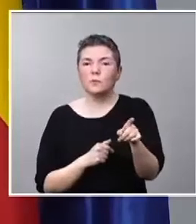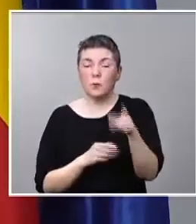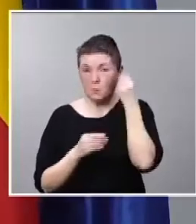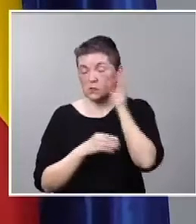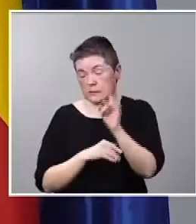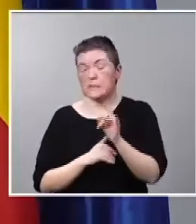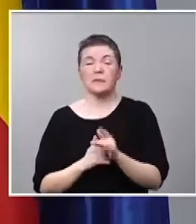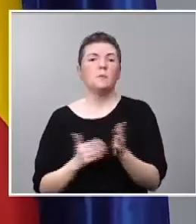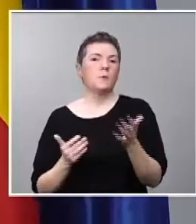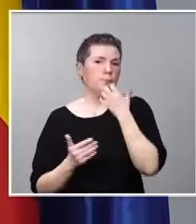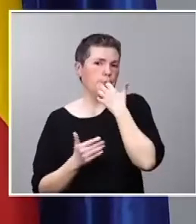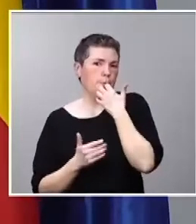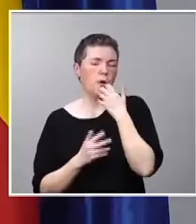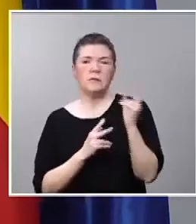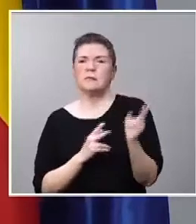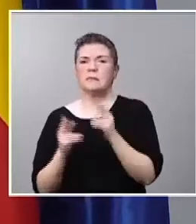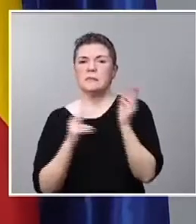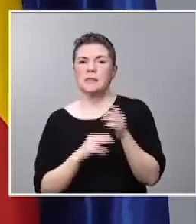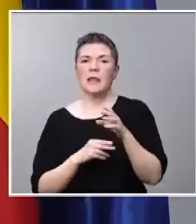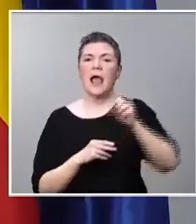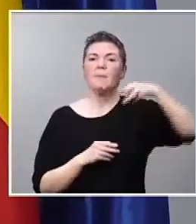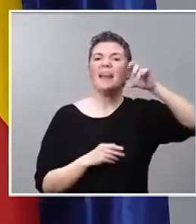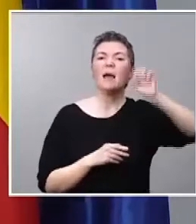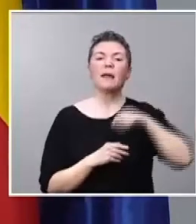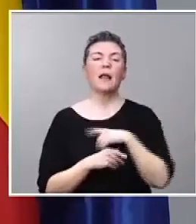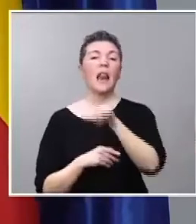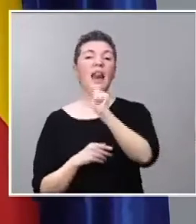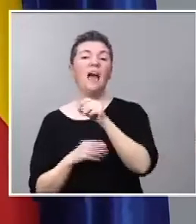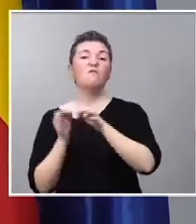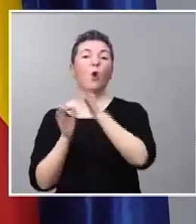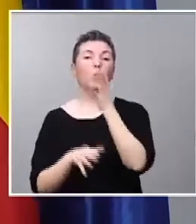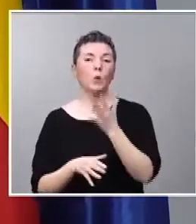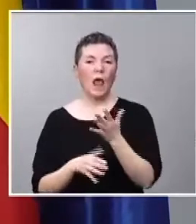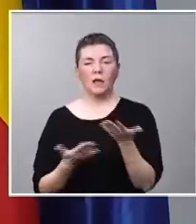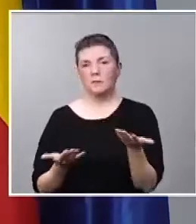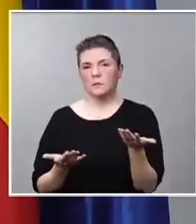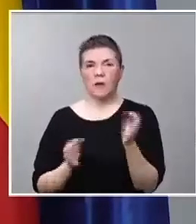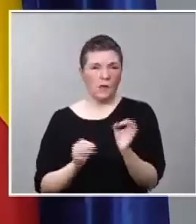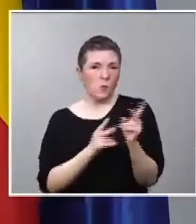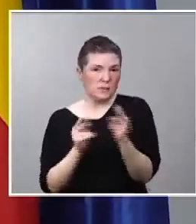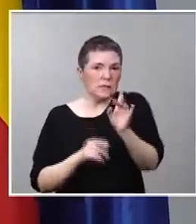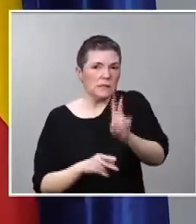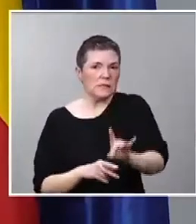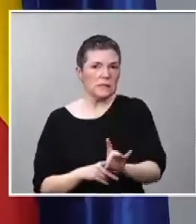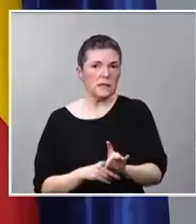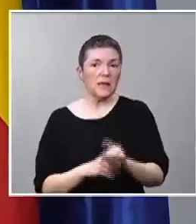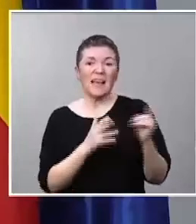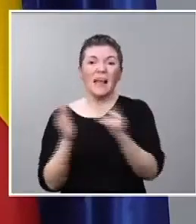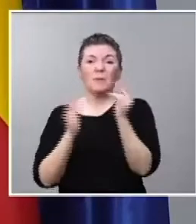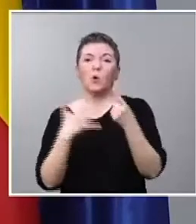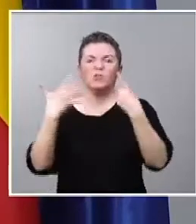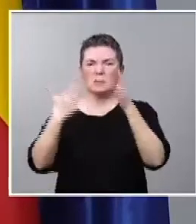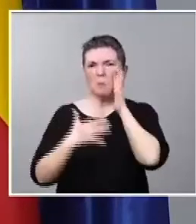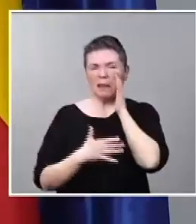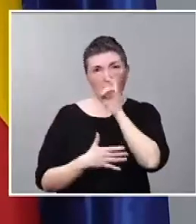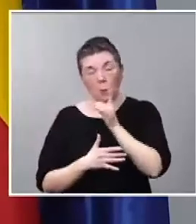izquierda, del Partido Socialista de Unidas Podemos, era derogar la reforma laboral. Y luego llegan al gobierno y se dan cuenta que no, que va a ser que no y se quedan en una mini